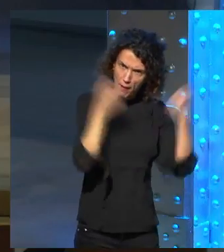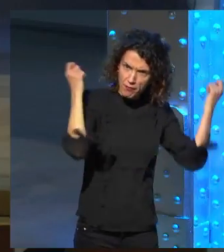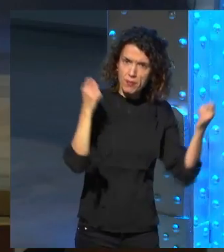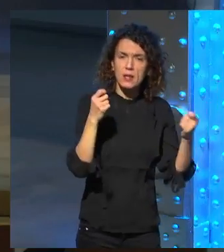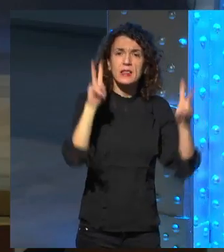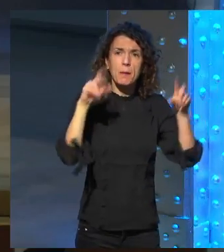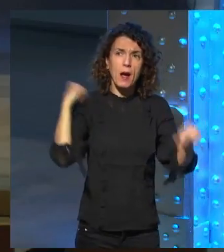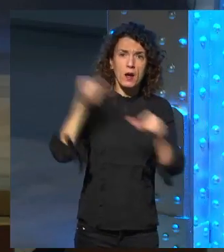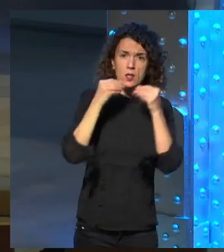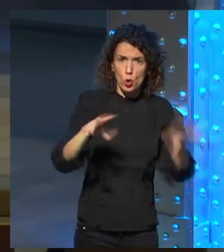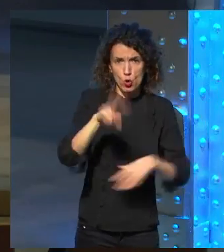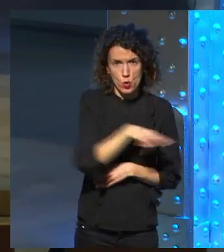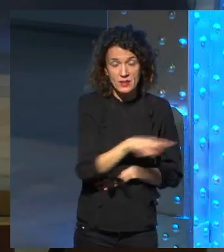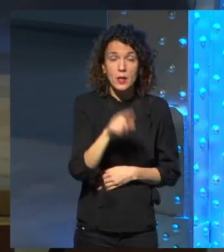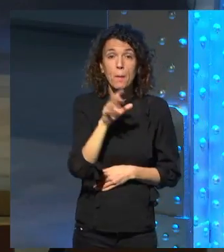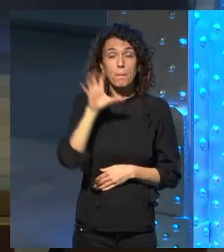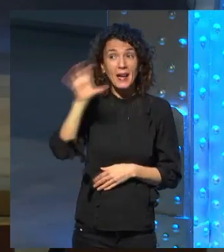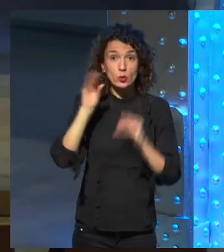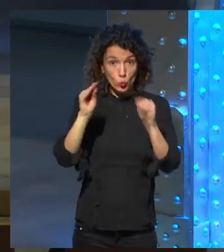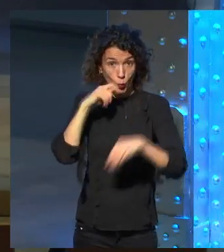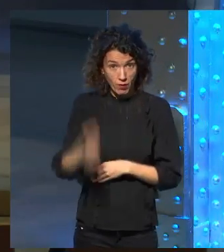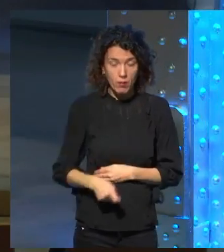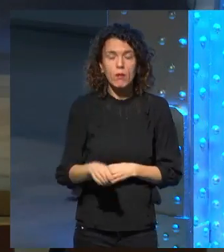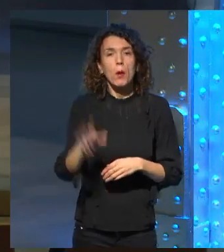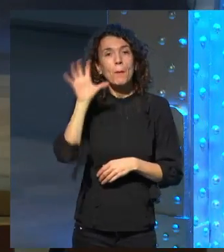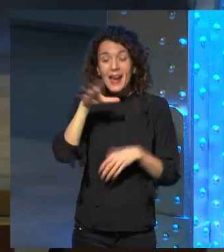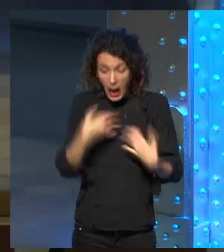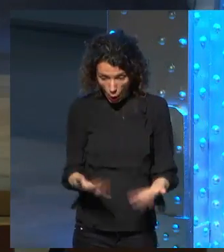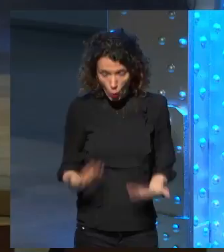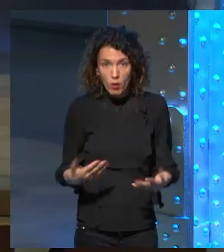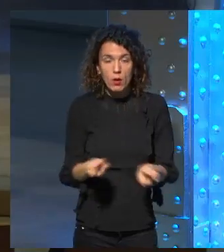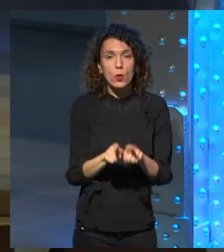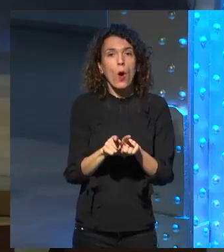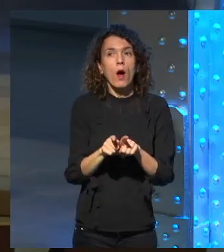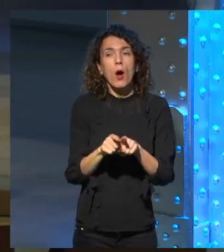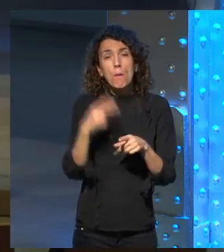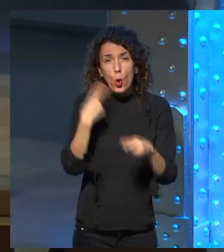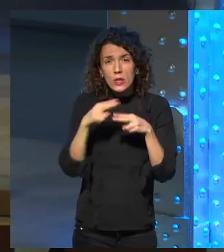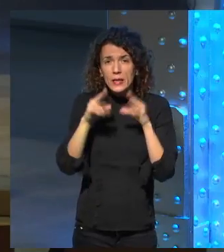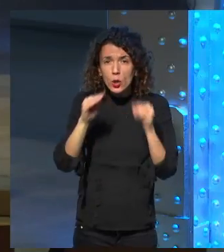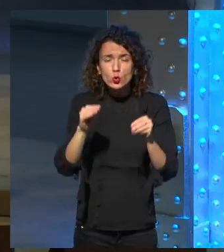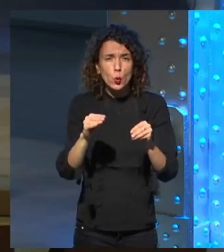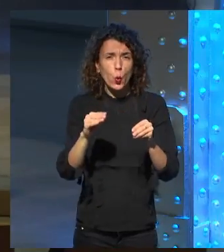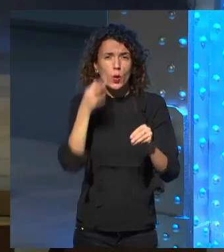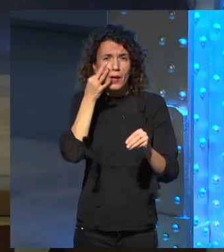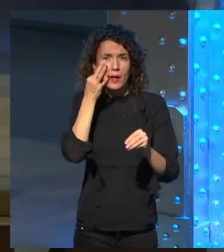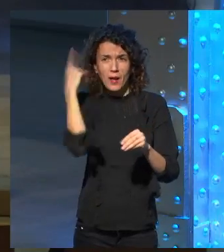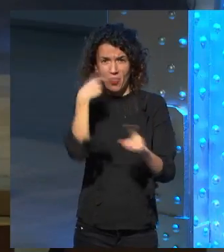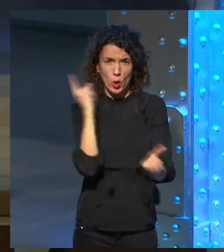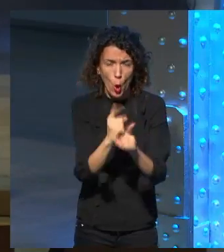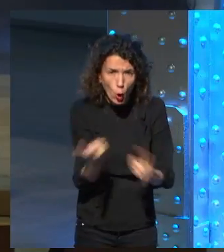tema histórico, porque el país de Bartók es ahora un país que está teniendo unas políticas xenófobas